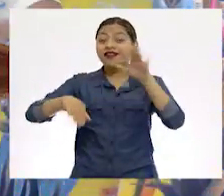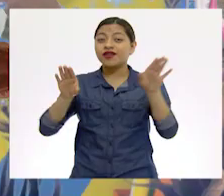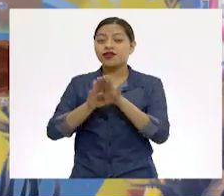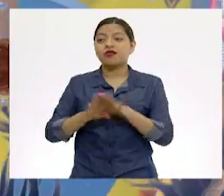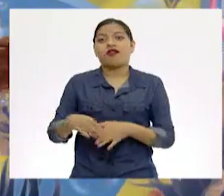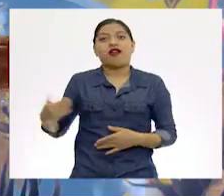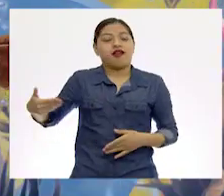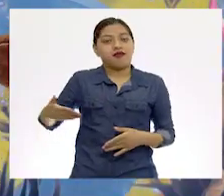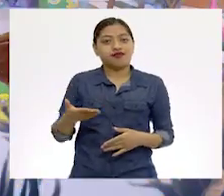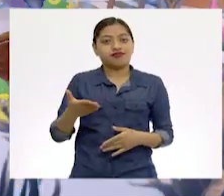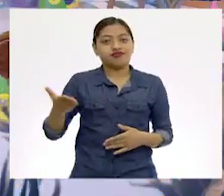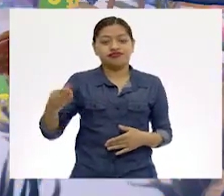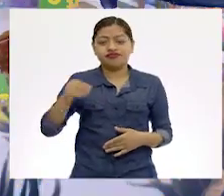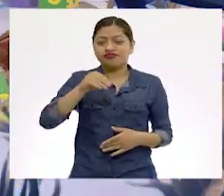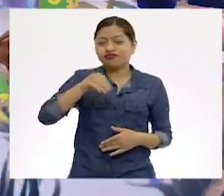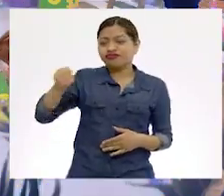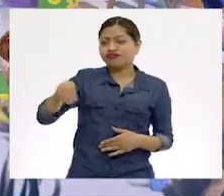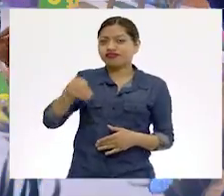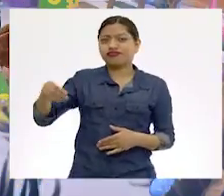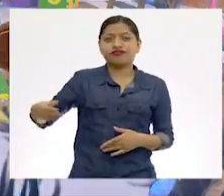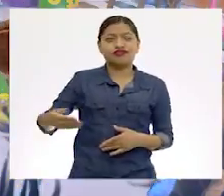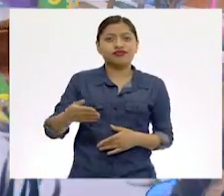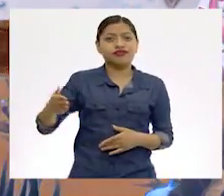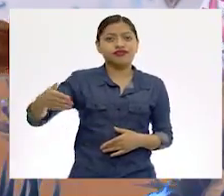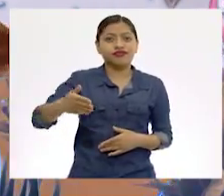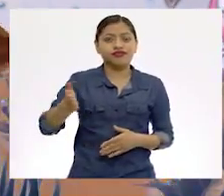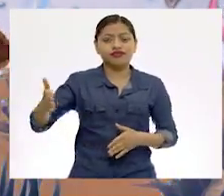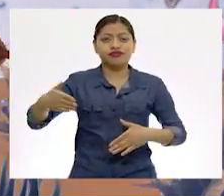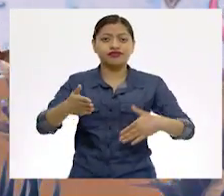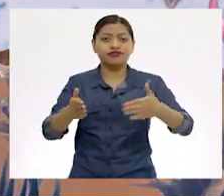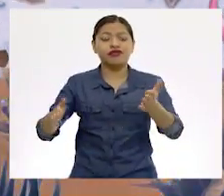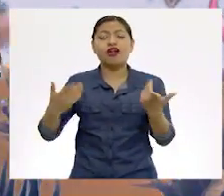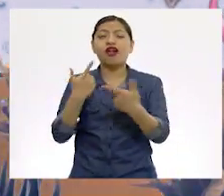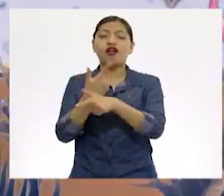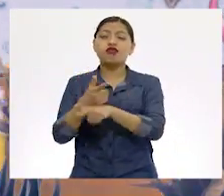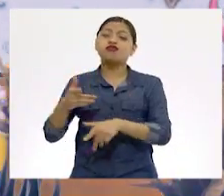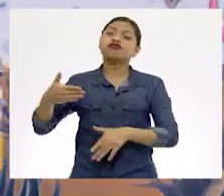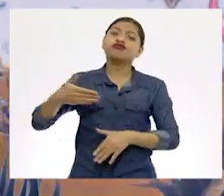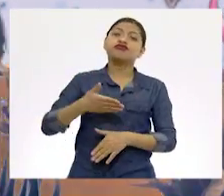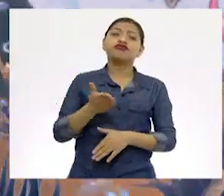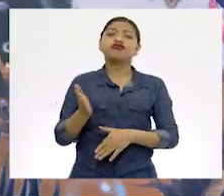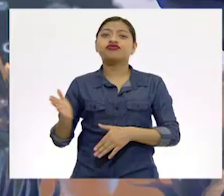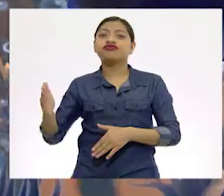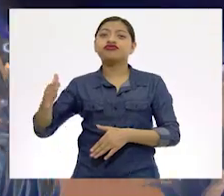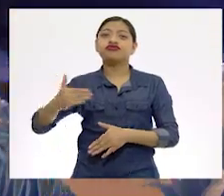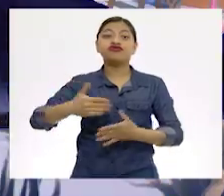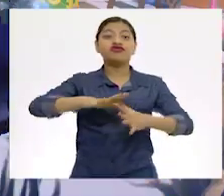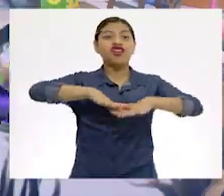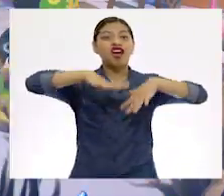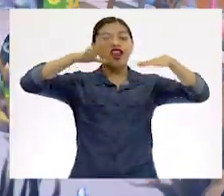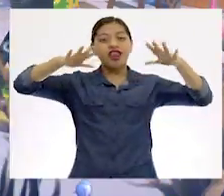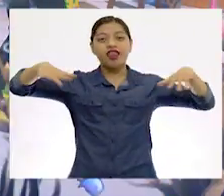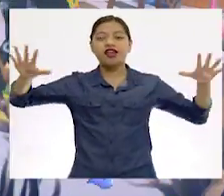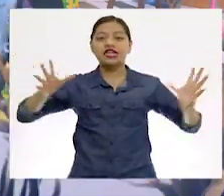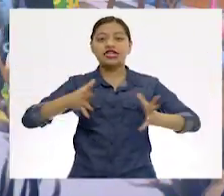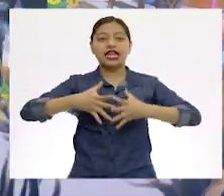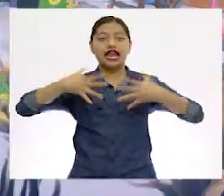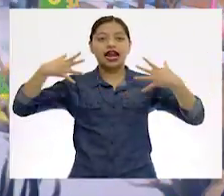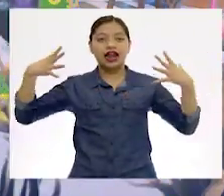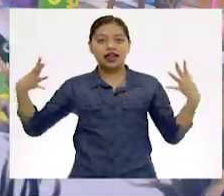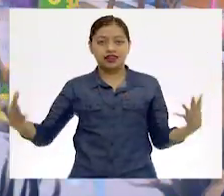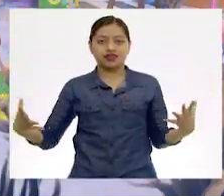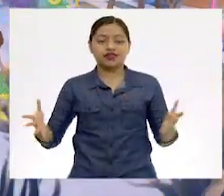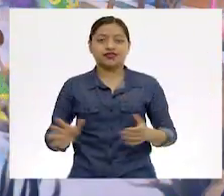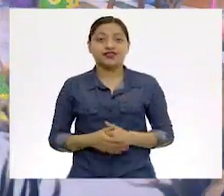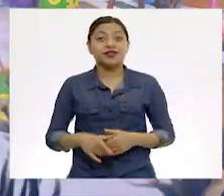fantástica. Se desplazan muy bonito, con mucha libertad, además, en un océano grande. Así es. Como